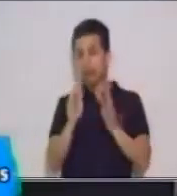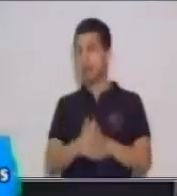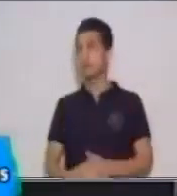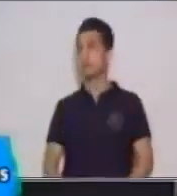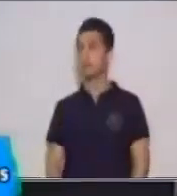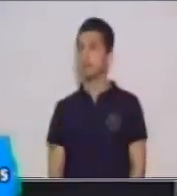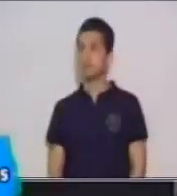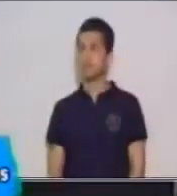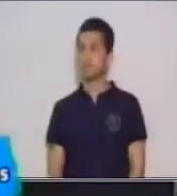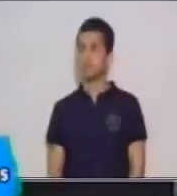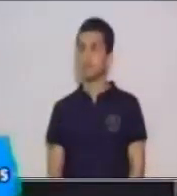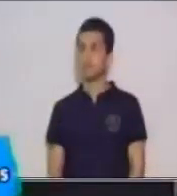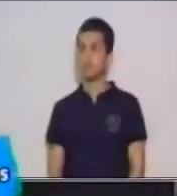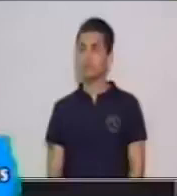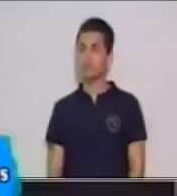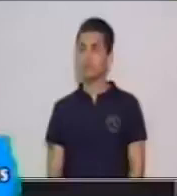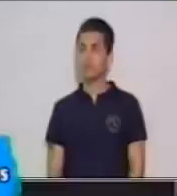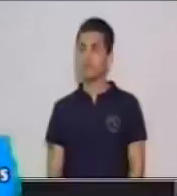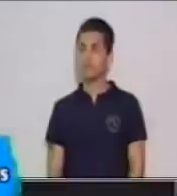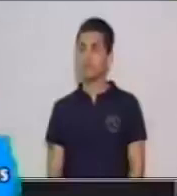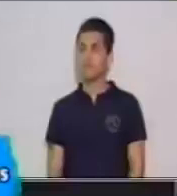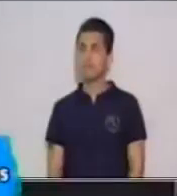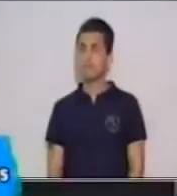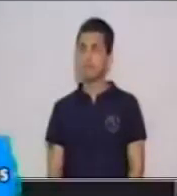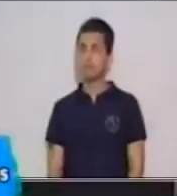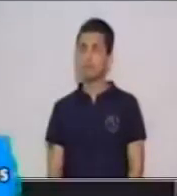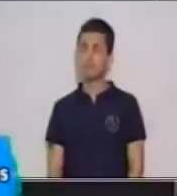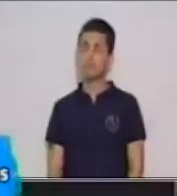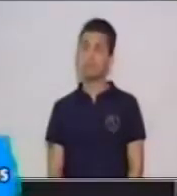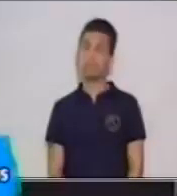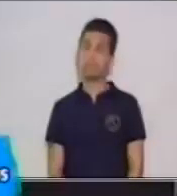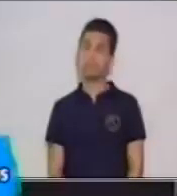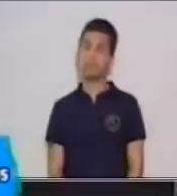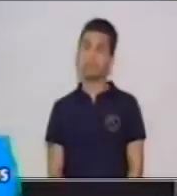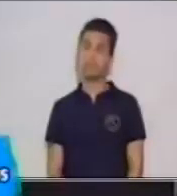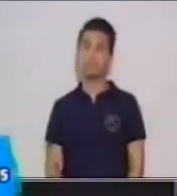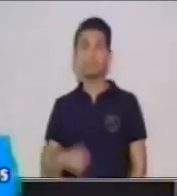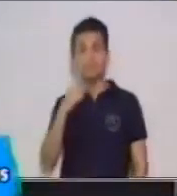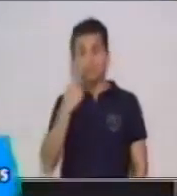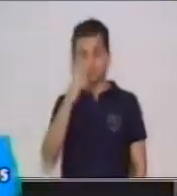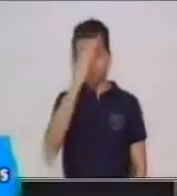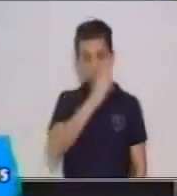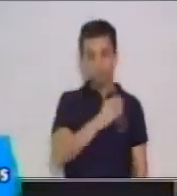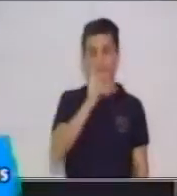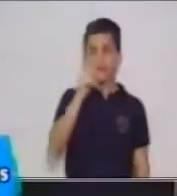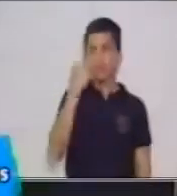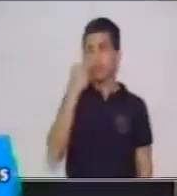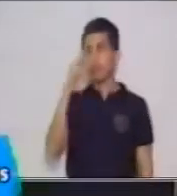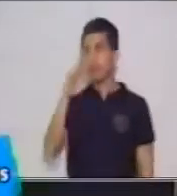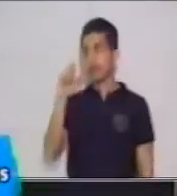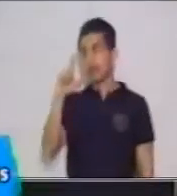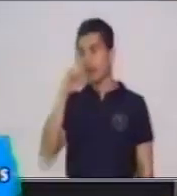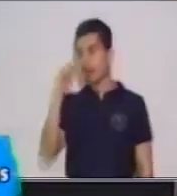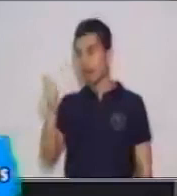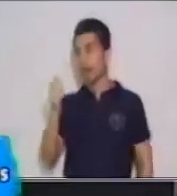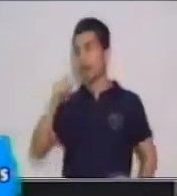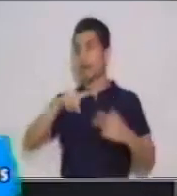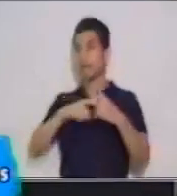¿Qué hemos aprendido? Que hay sílabas directas que inician con